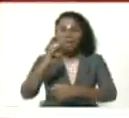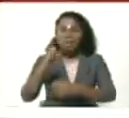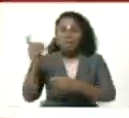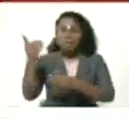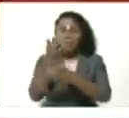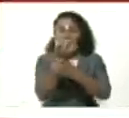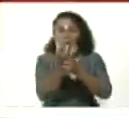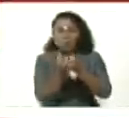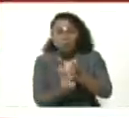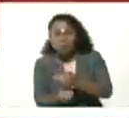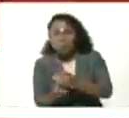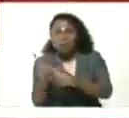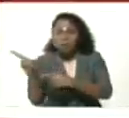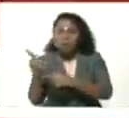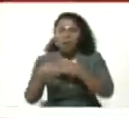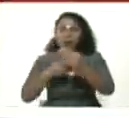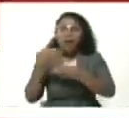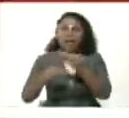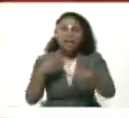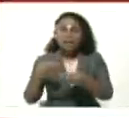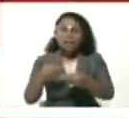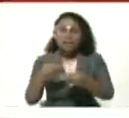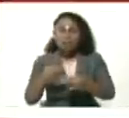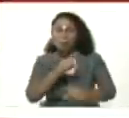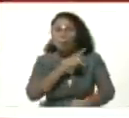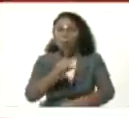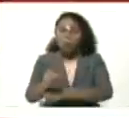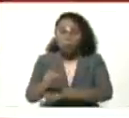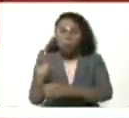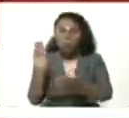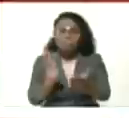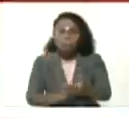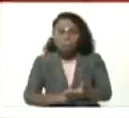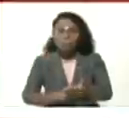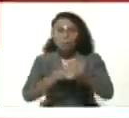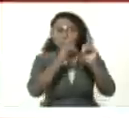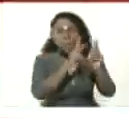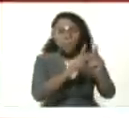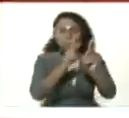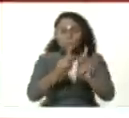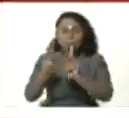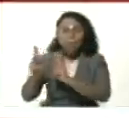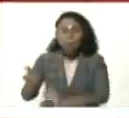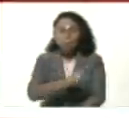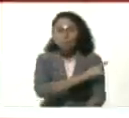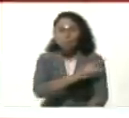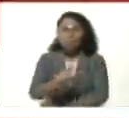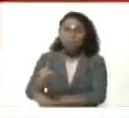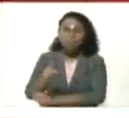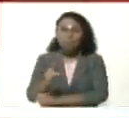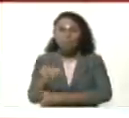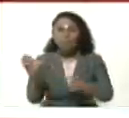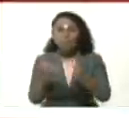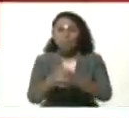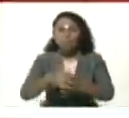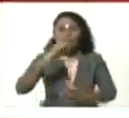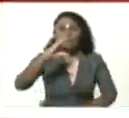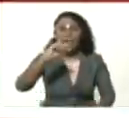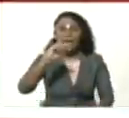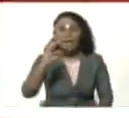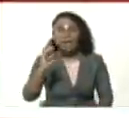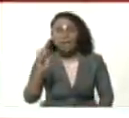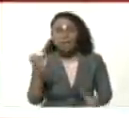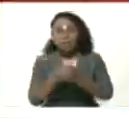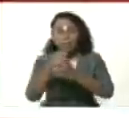descarga, cumpliendo con lo establecido en el cronograma ordenado por el órgano electoral. El